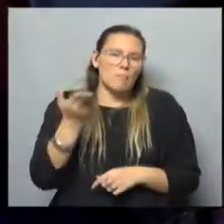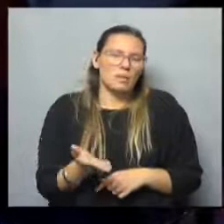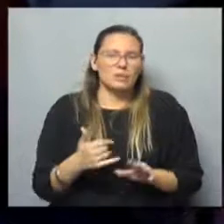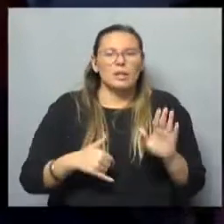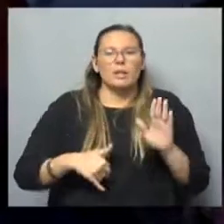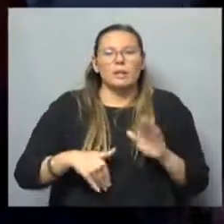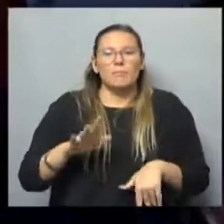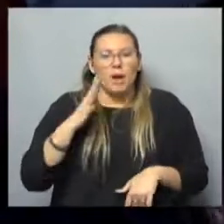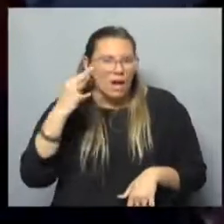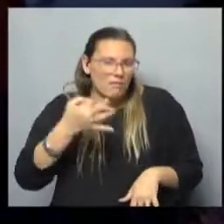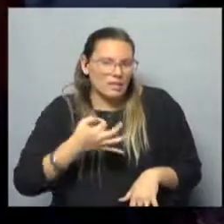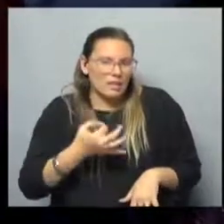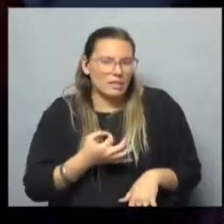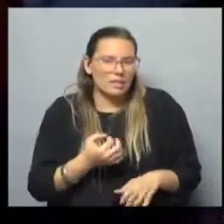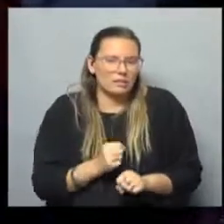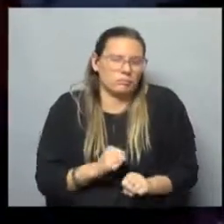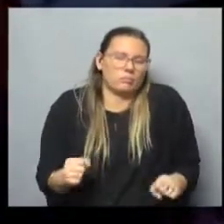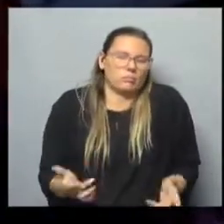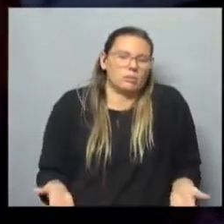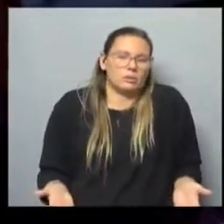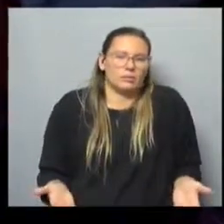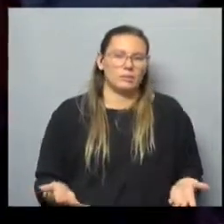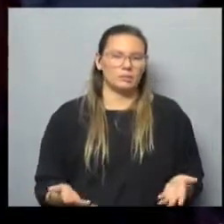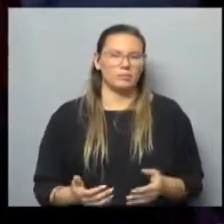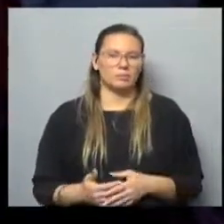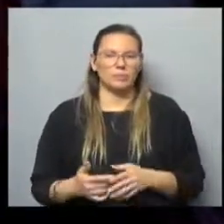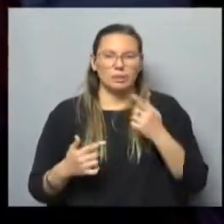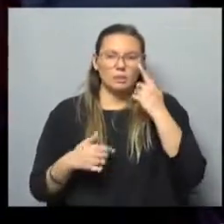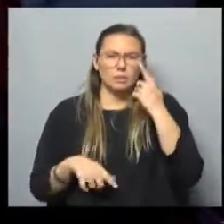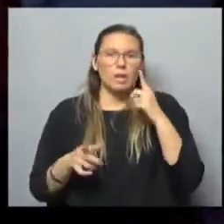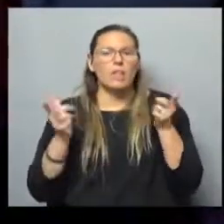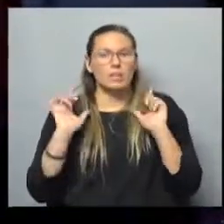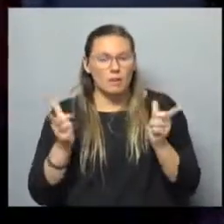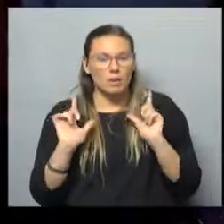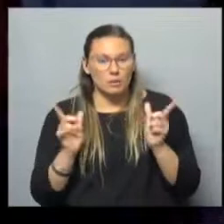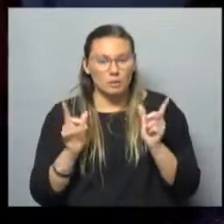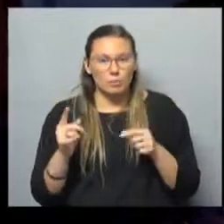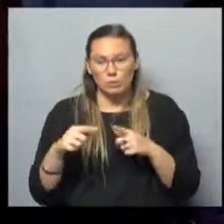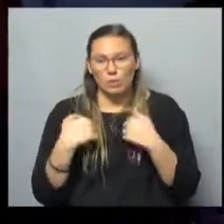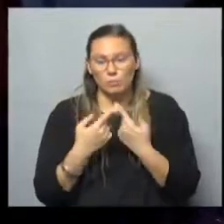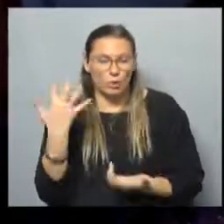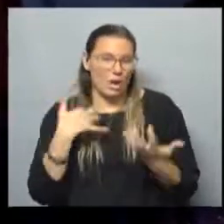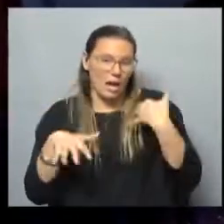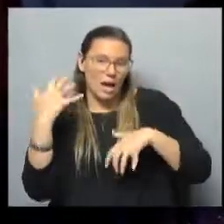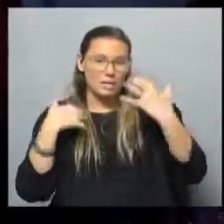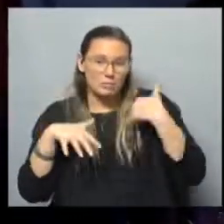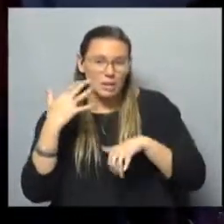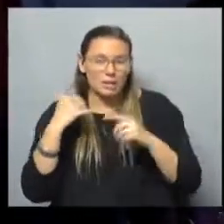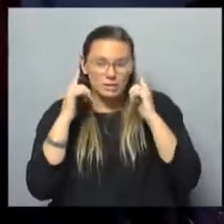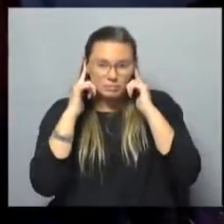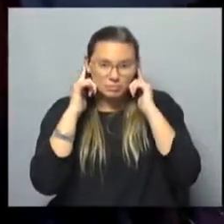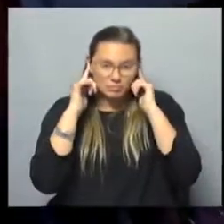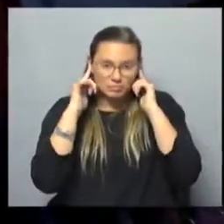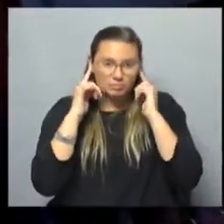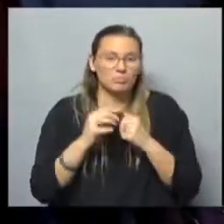más realista, no. En ese sentido, nos divertimos un montón, somos todas animales. Está